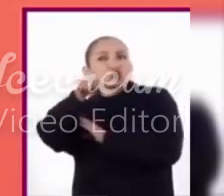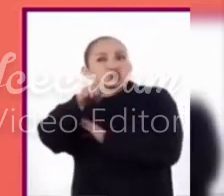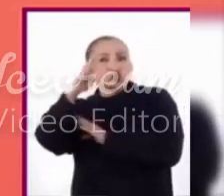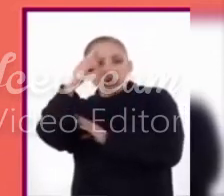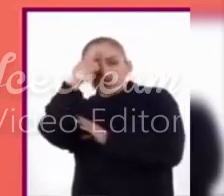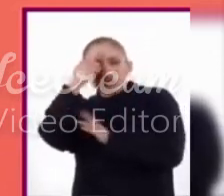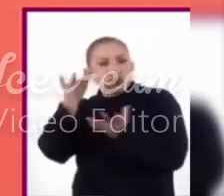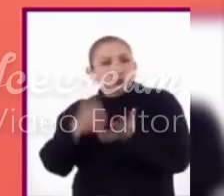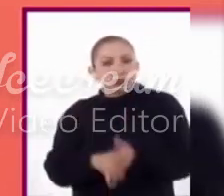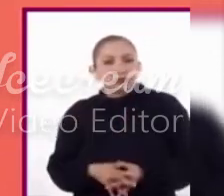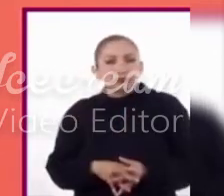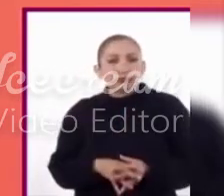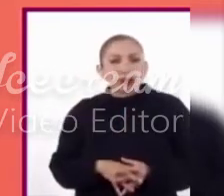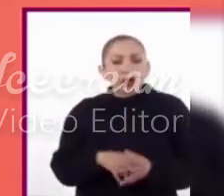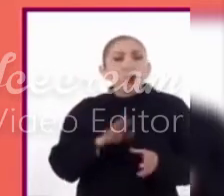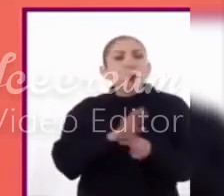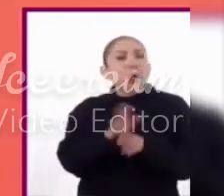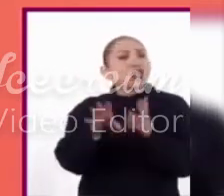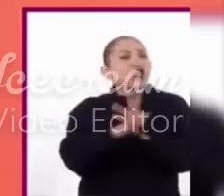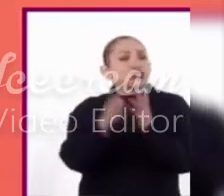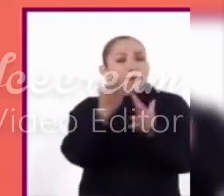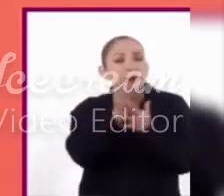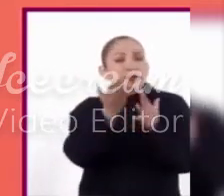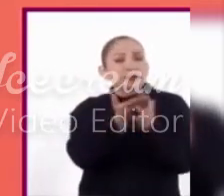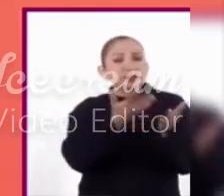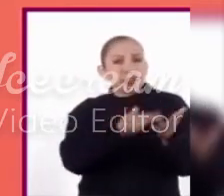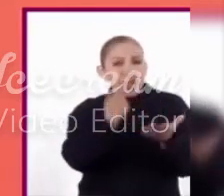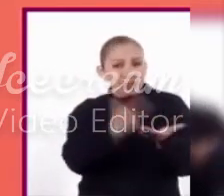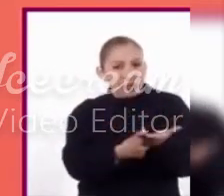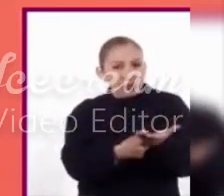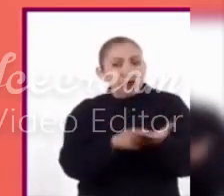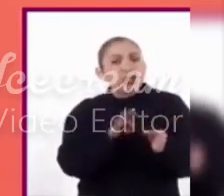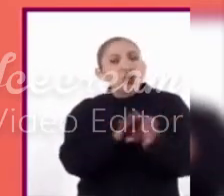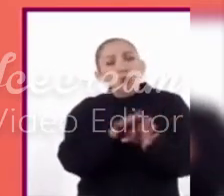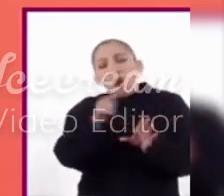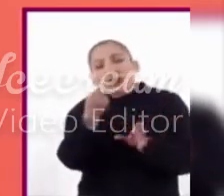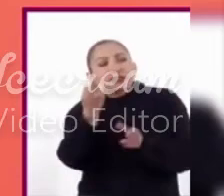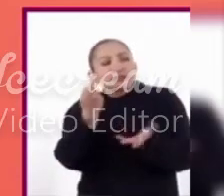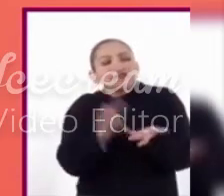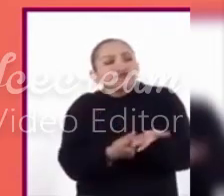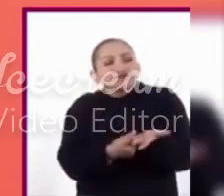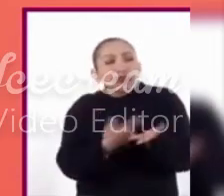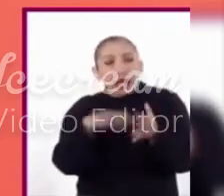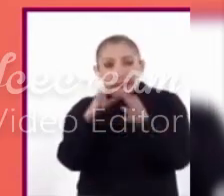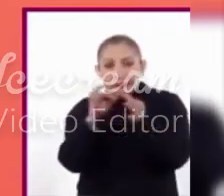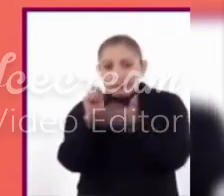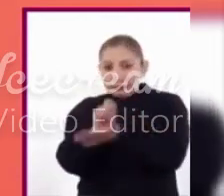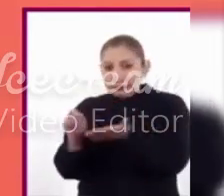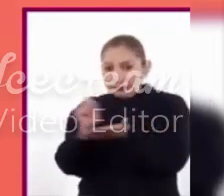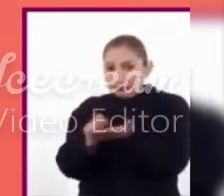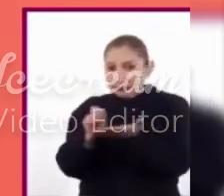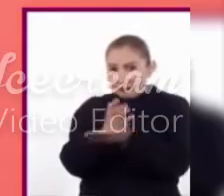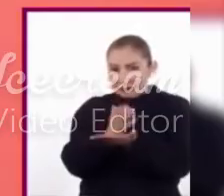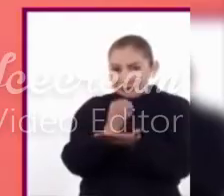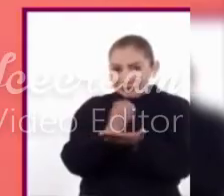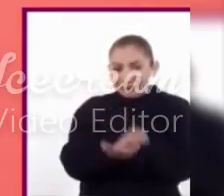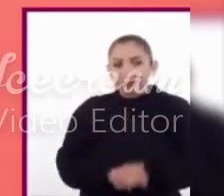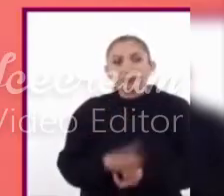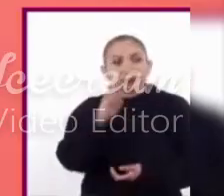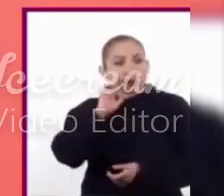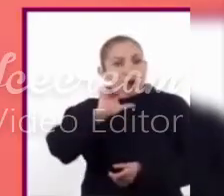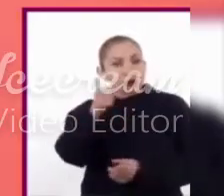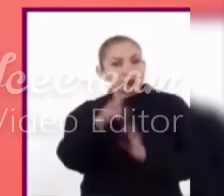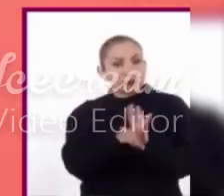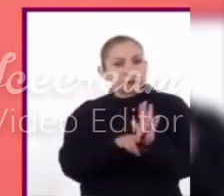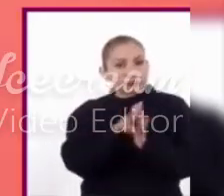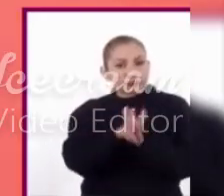recuerdan? ¿Qué componentes tienen y qué los caracteriza? Anótenlos en su cuaderno. Veamos el